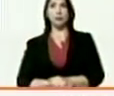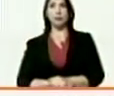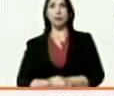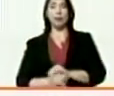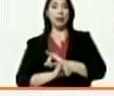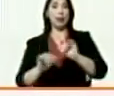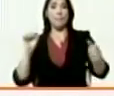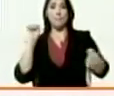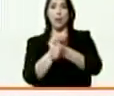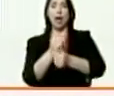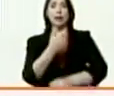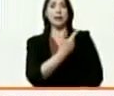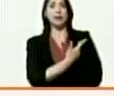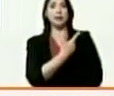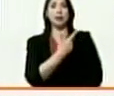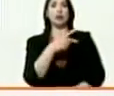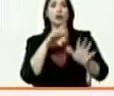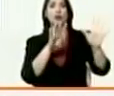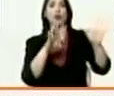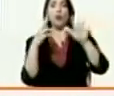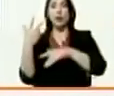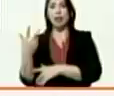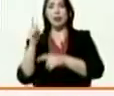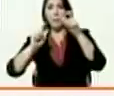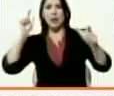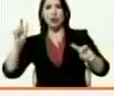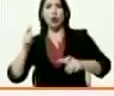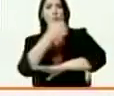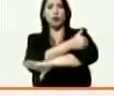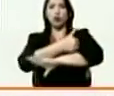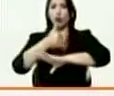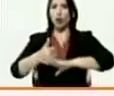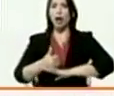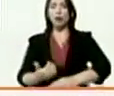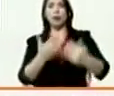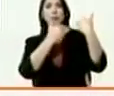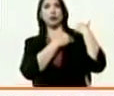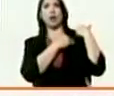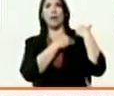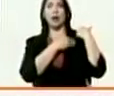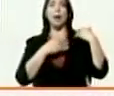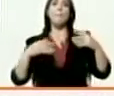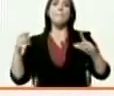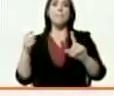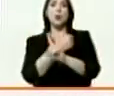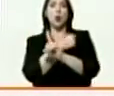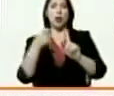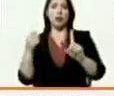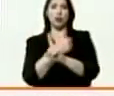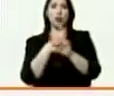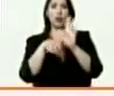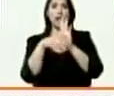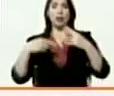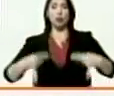privado de libertad 393 agentes del Estado responsables de violaciones a derechos humanos. Han sido